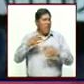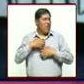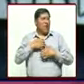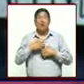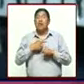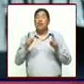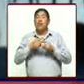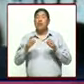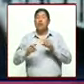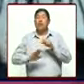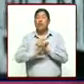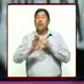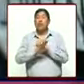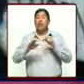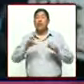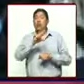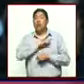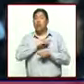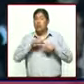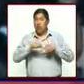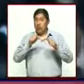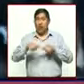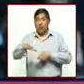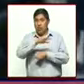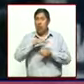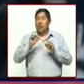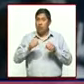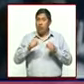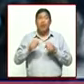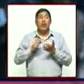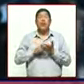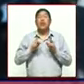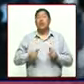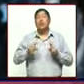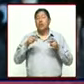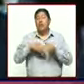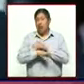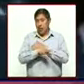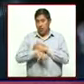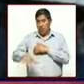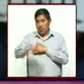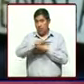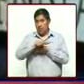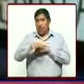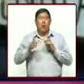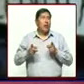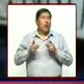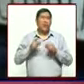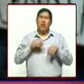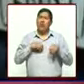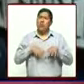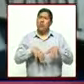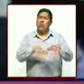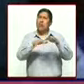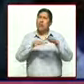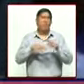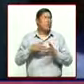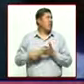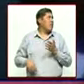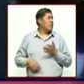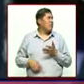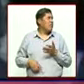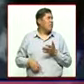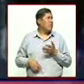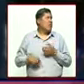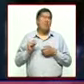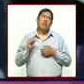sin embargo el resguardo policial también continúa en estos puntos para evitar que estas personas ingresen. Ha sido una movilización prácticamente de